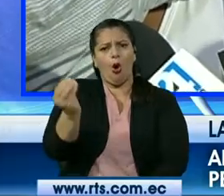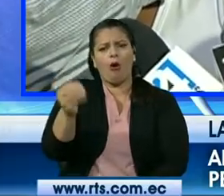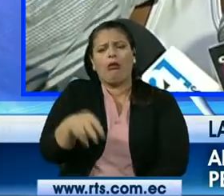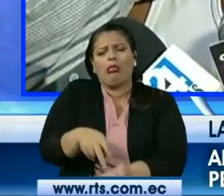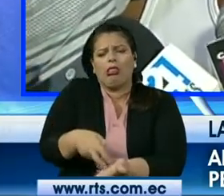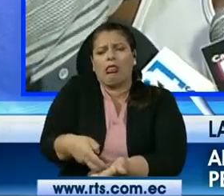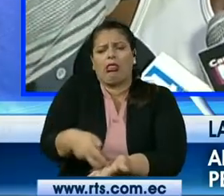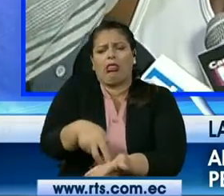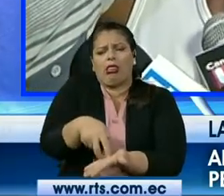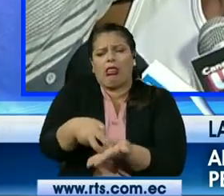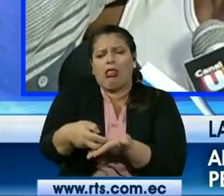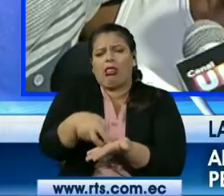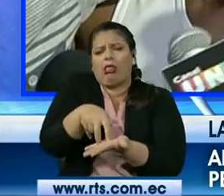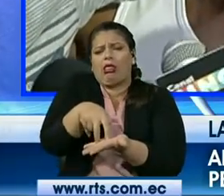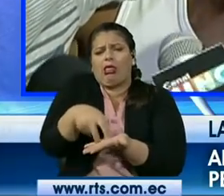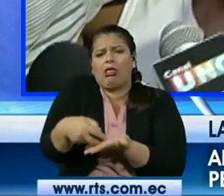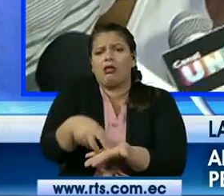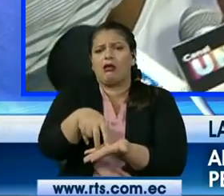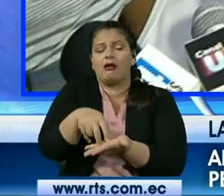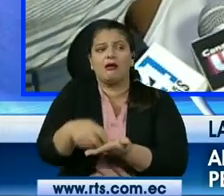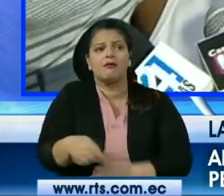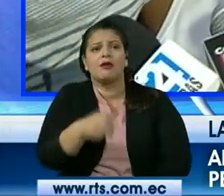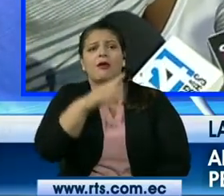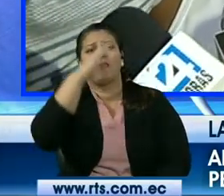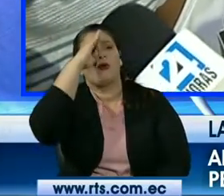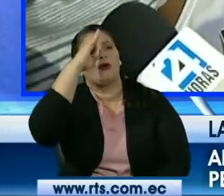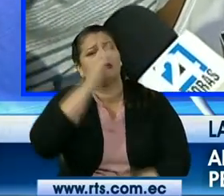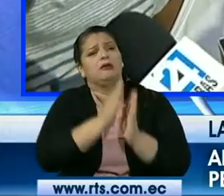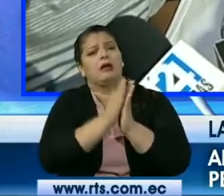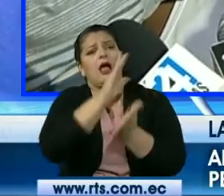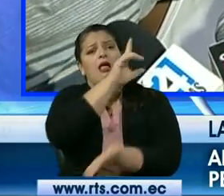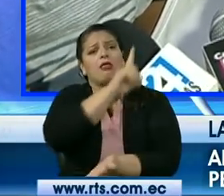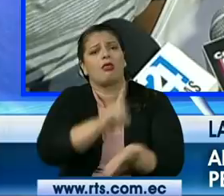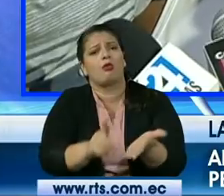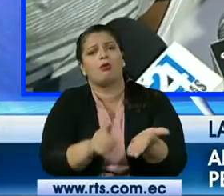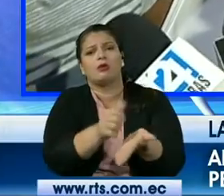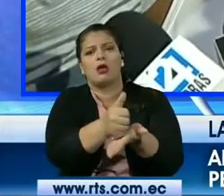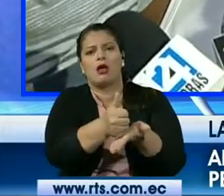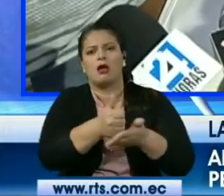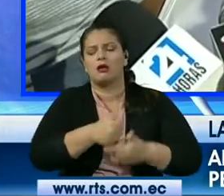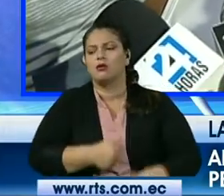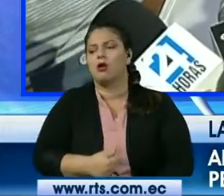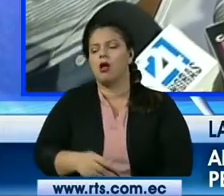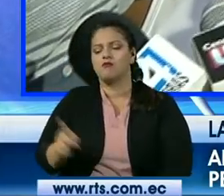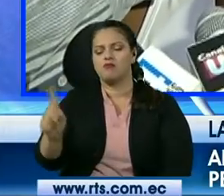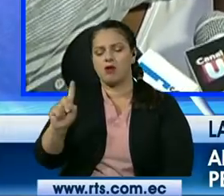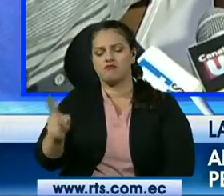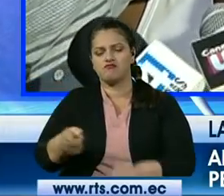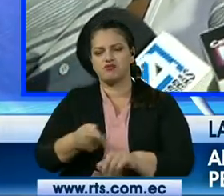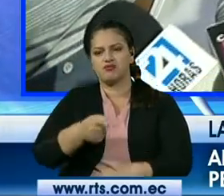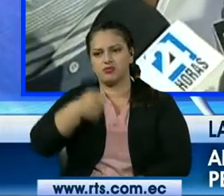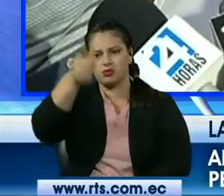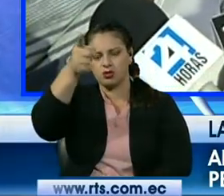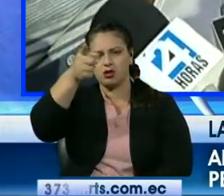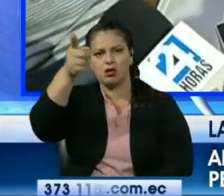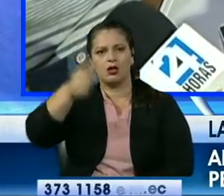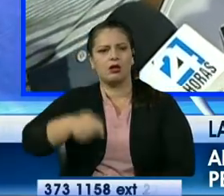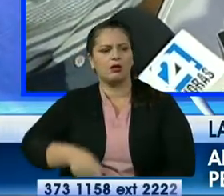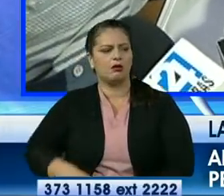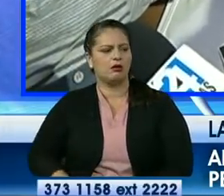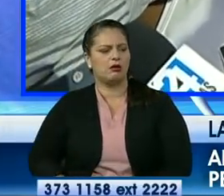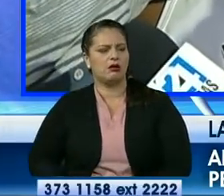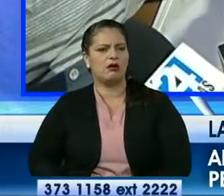persona pues se presenta con una afectación, lesión, en este caso con una lesión, y tiene que ser acompañada y es un